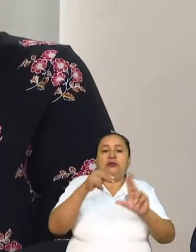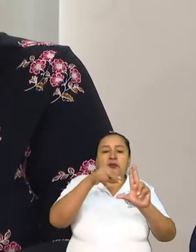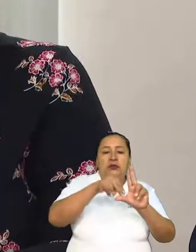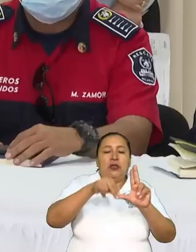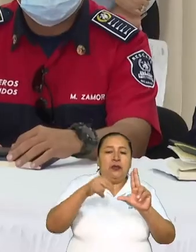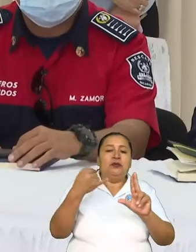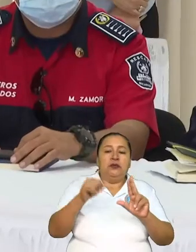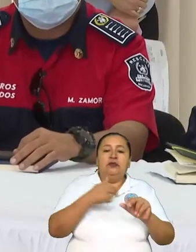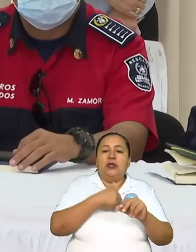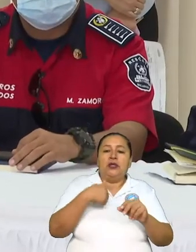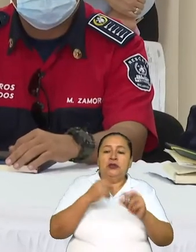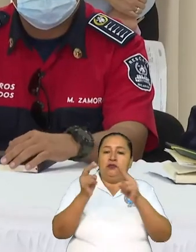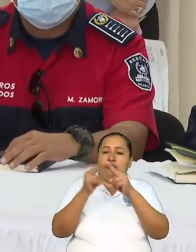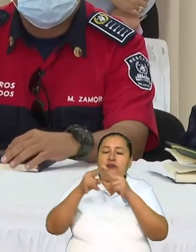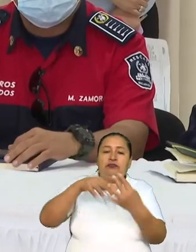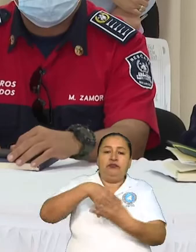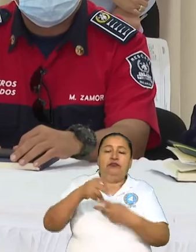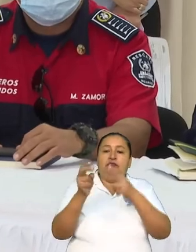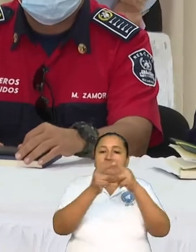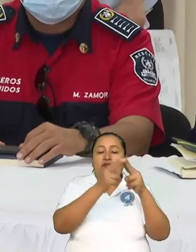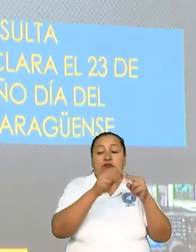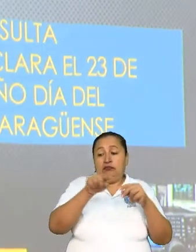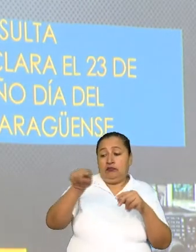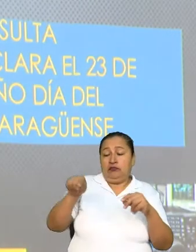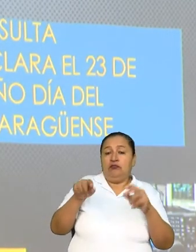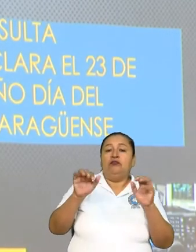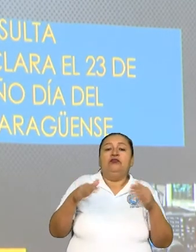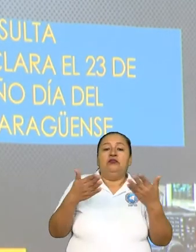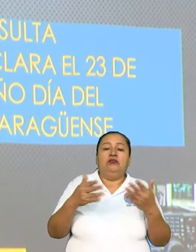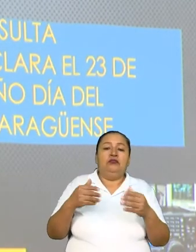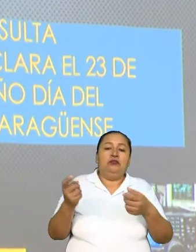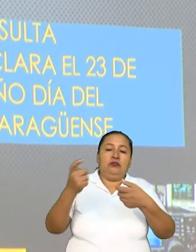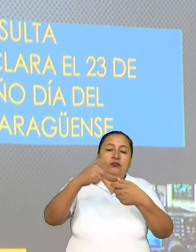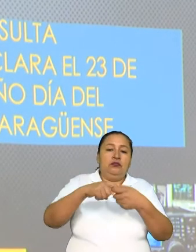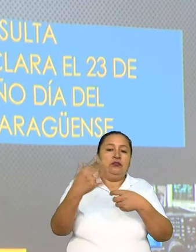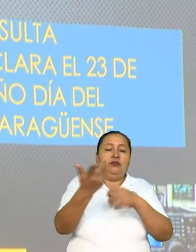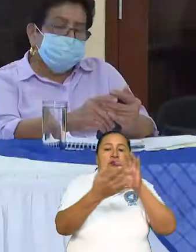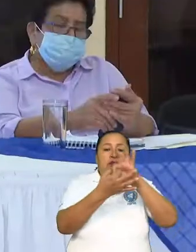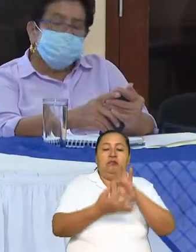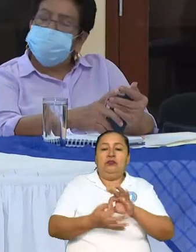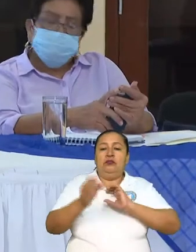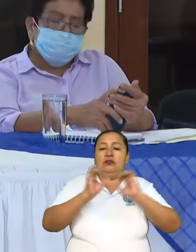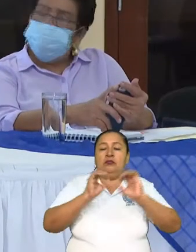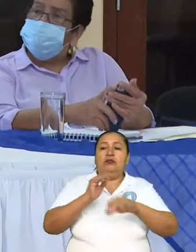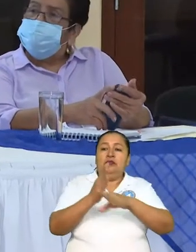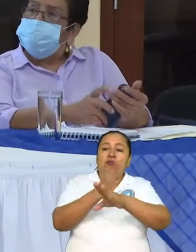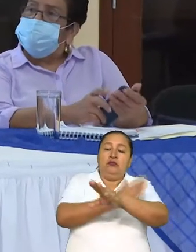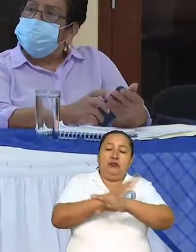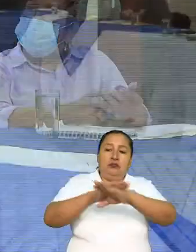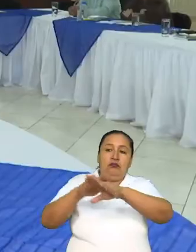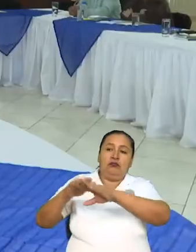viene estableciendo relaciones, vinculaciones con ellos para que sean parte de todo el sistema de comunicación y alerta temprana que